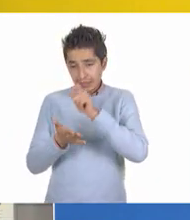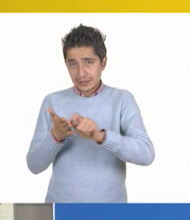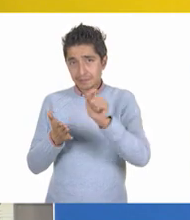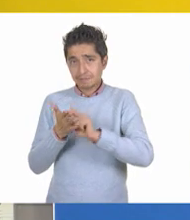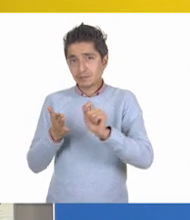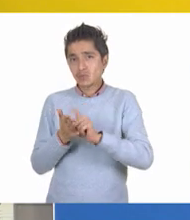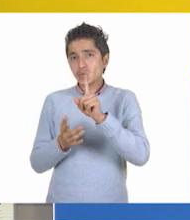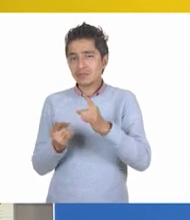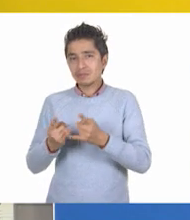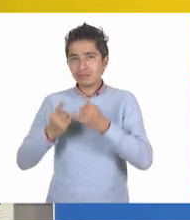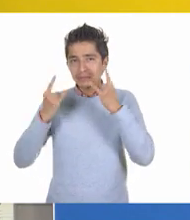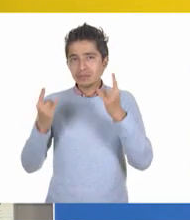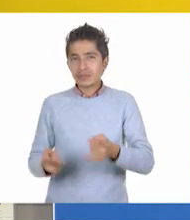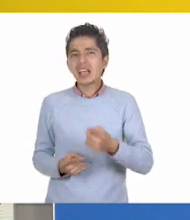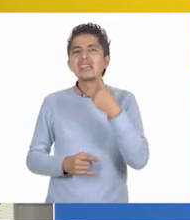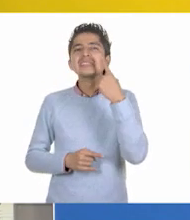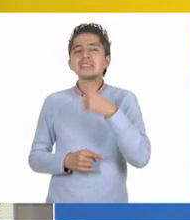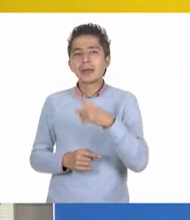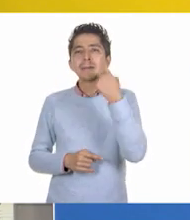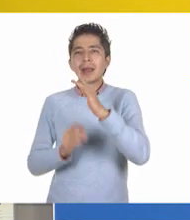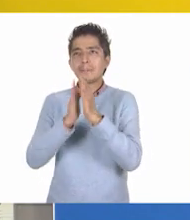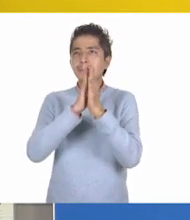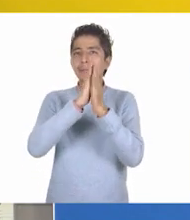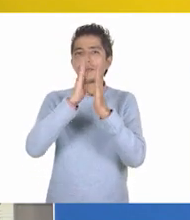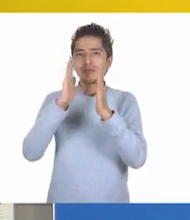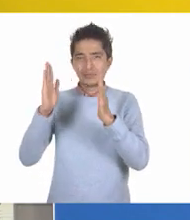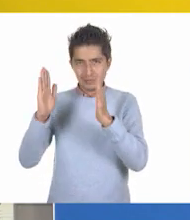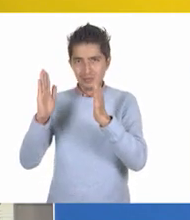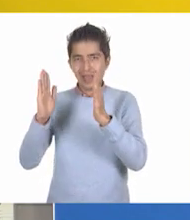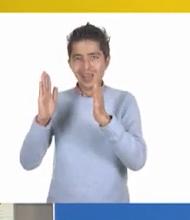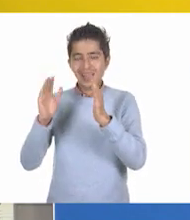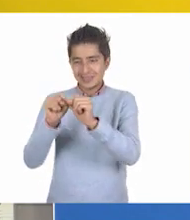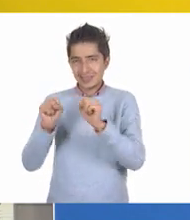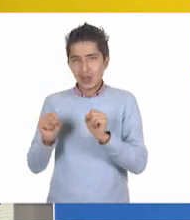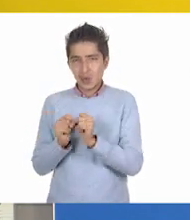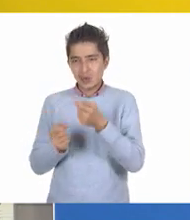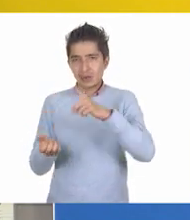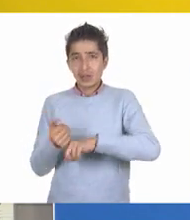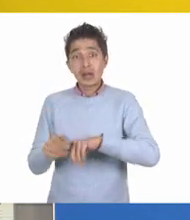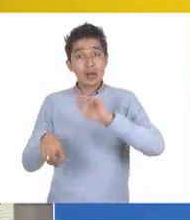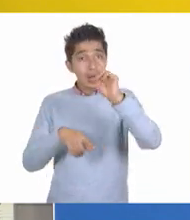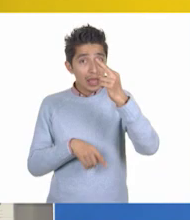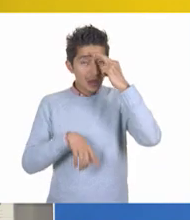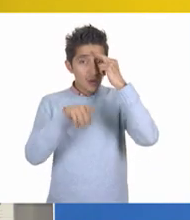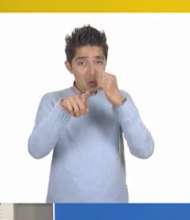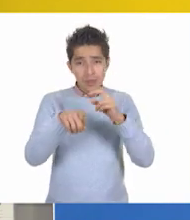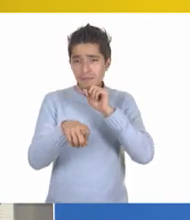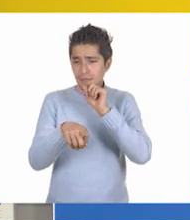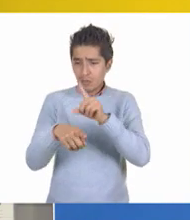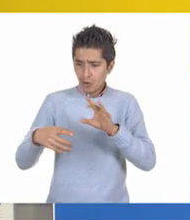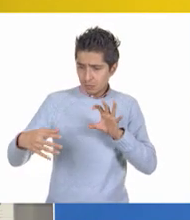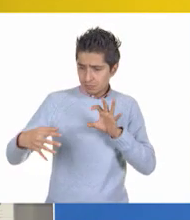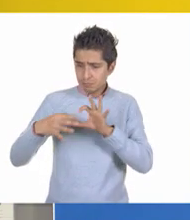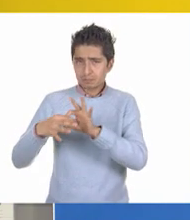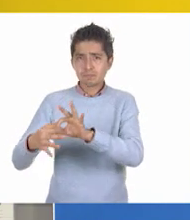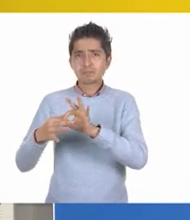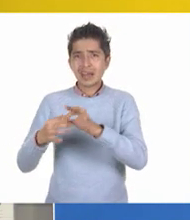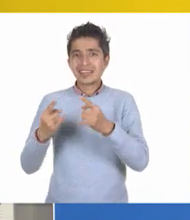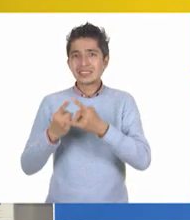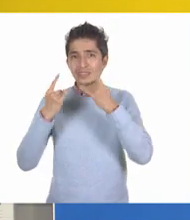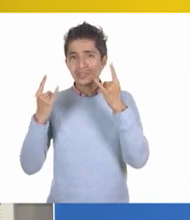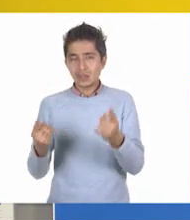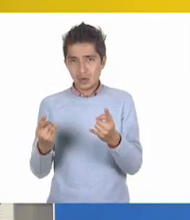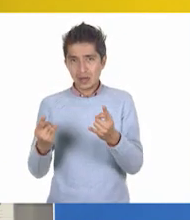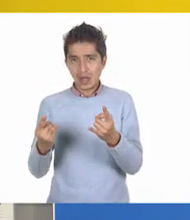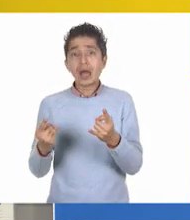relato histórico para el acervo de la biblioteca de aula. Recuerden que está estrechamente vinculado con historia,